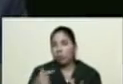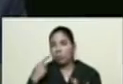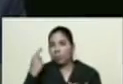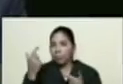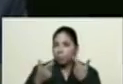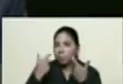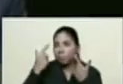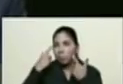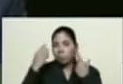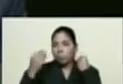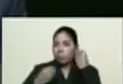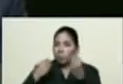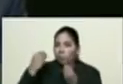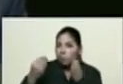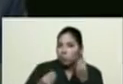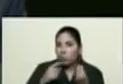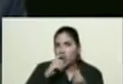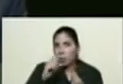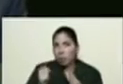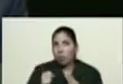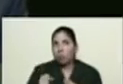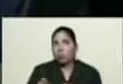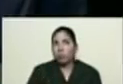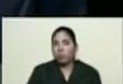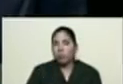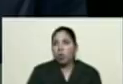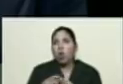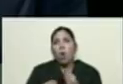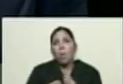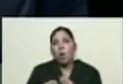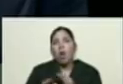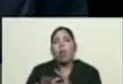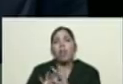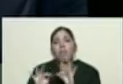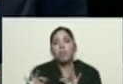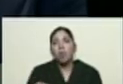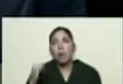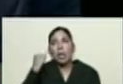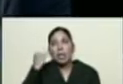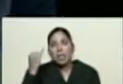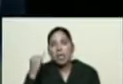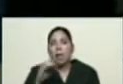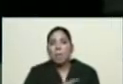dio al país fue con el método chavista, el método que nos